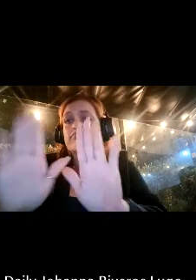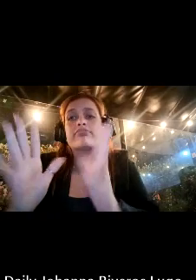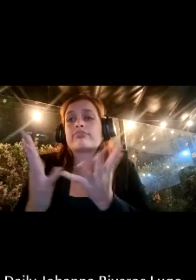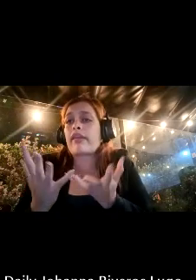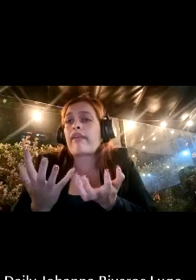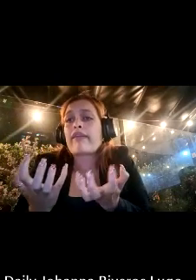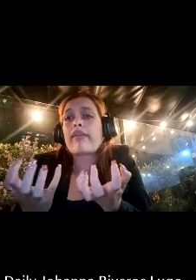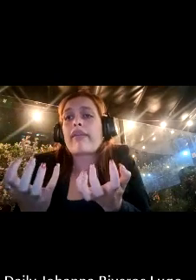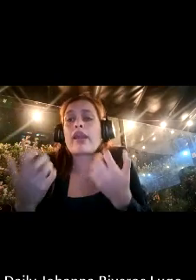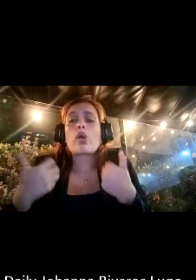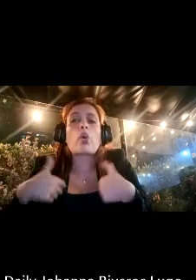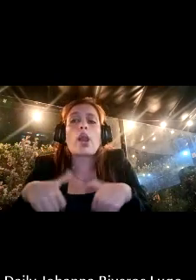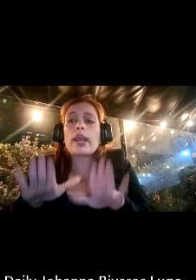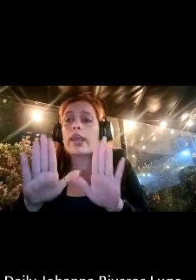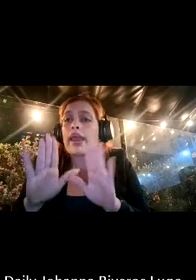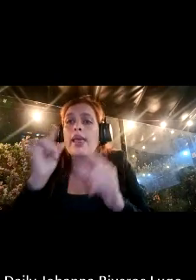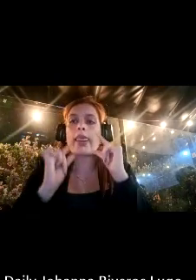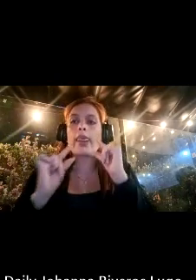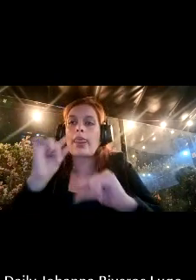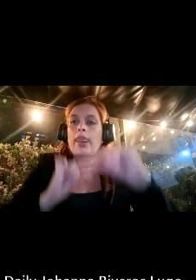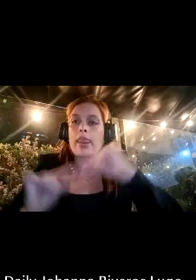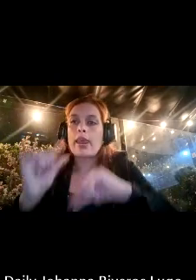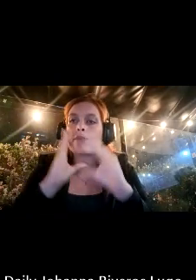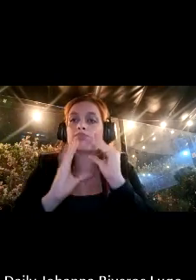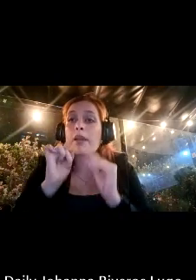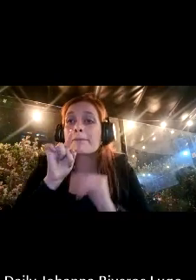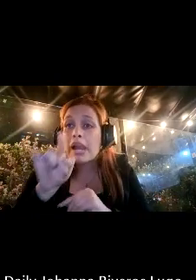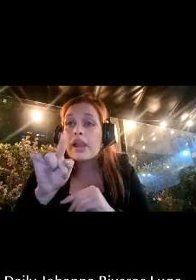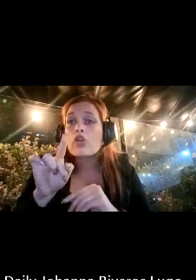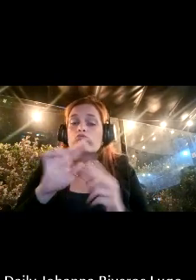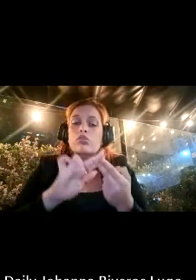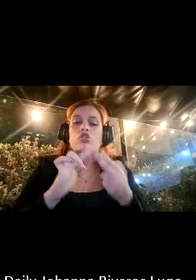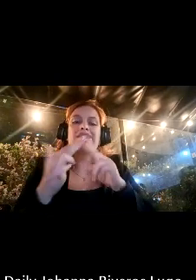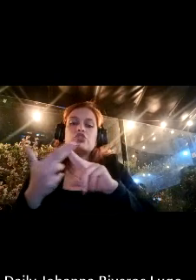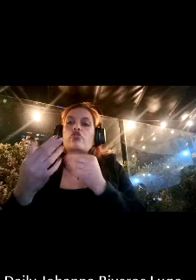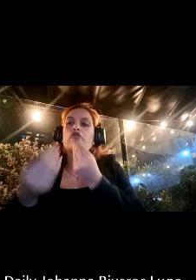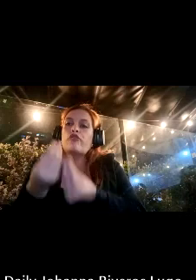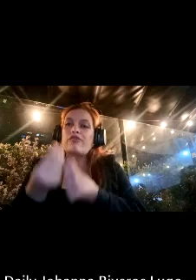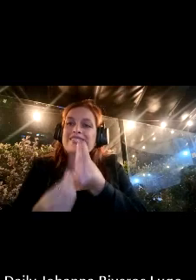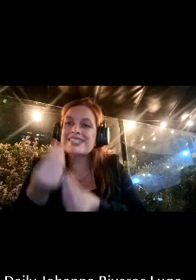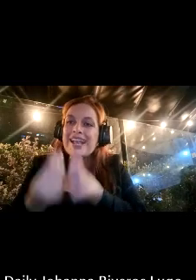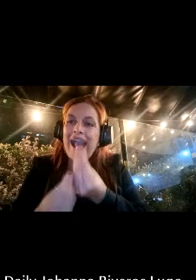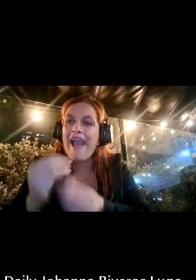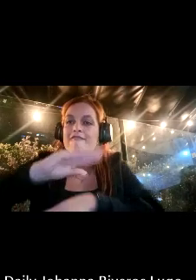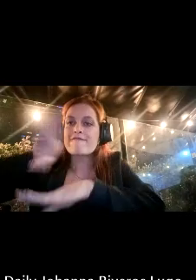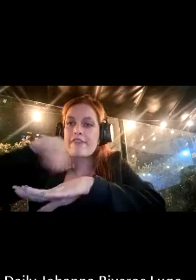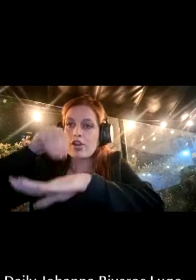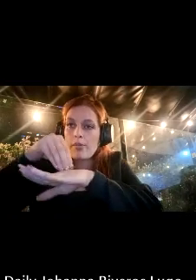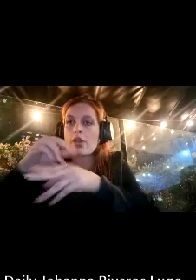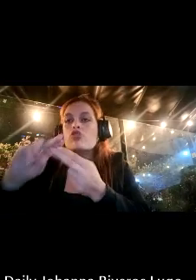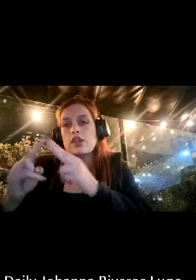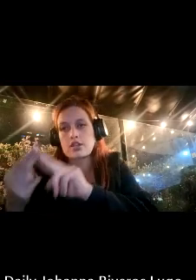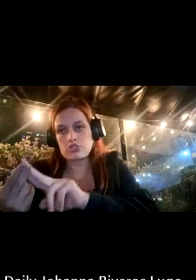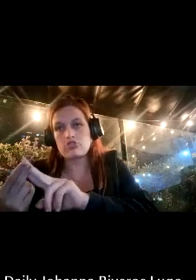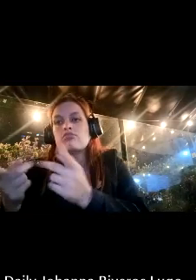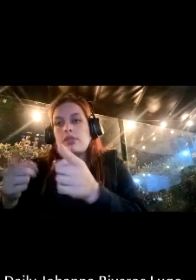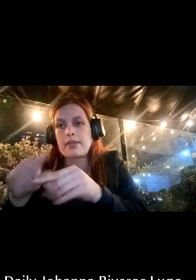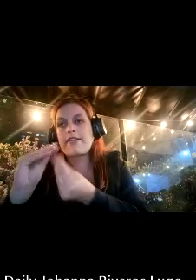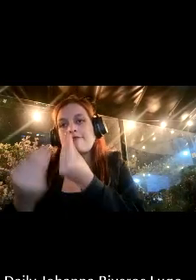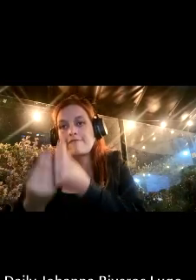desarrollar, que sea de física. ¿Listo? Un fenómeno físico. Cuando ya elegimos nuestro